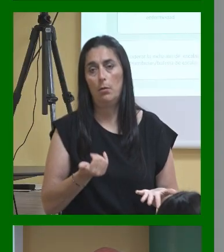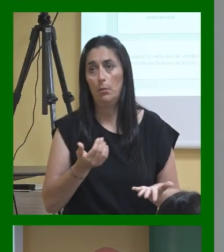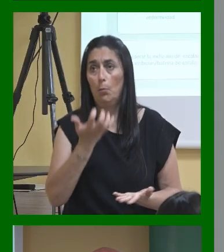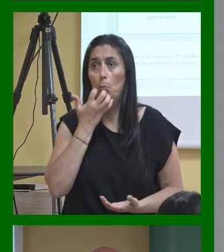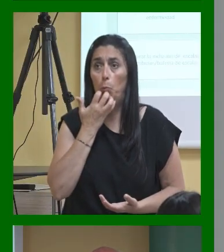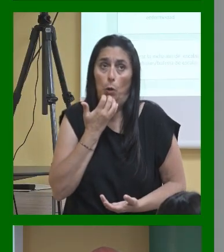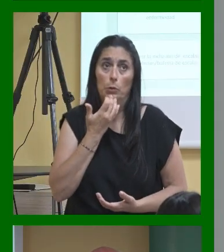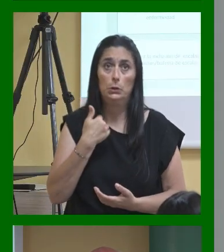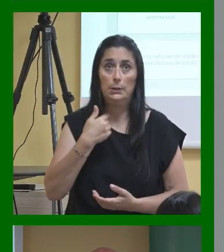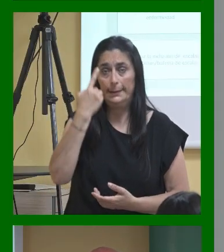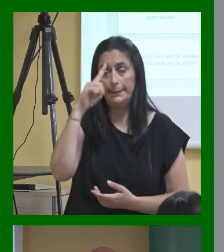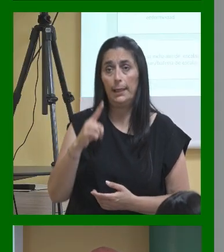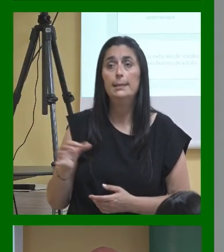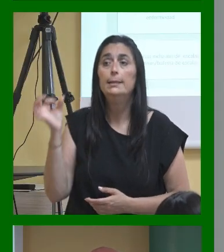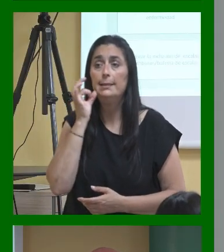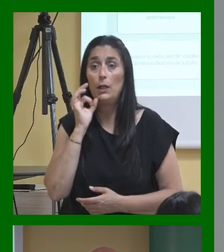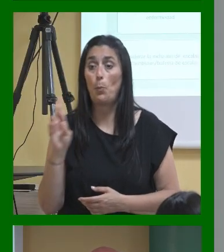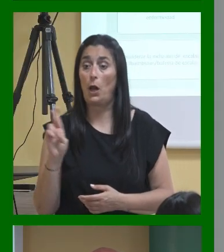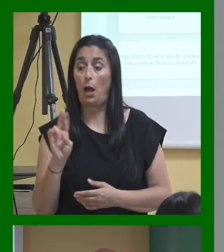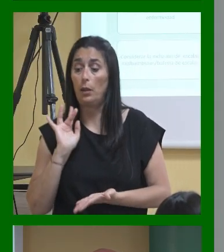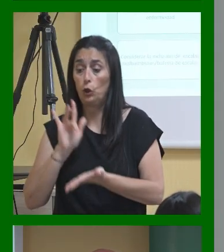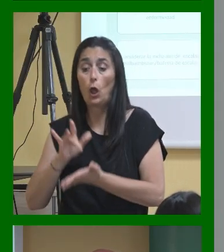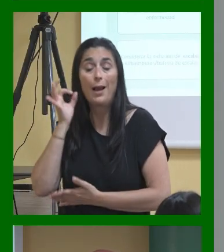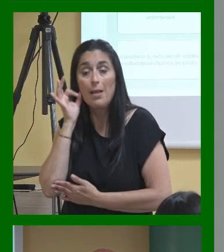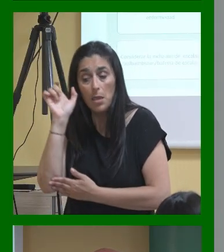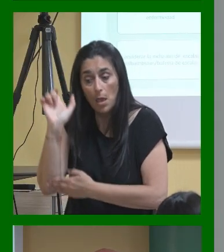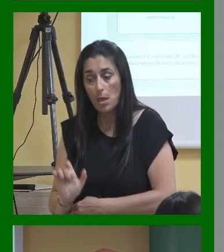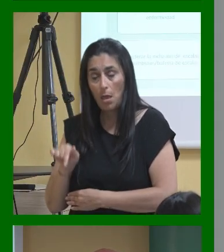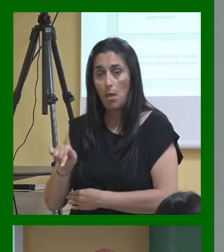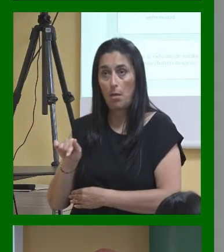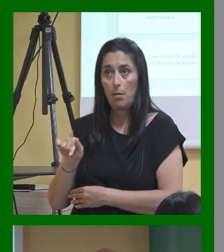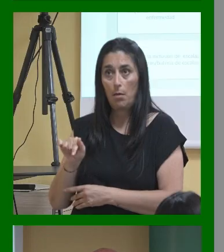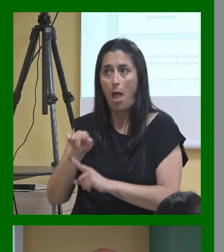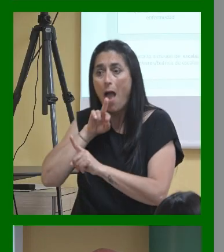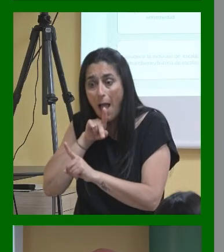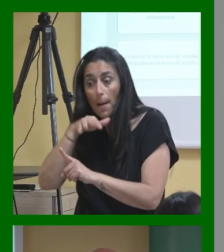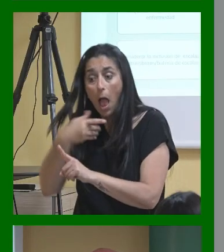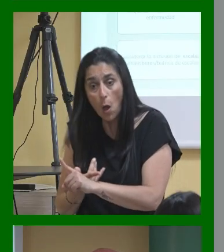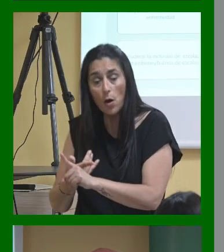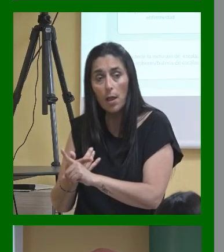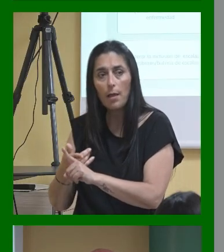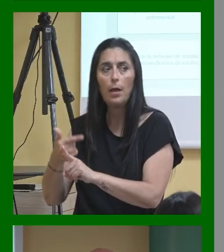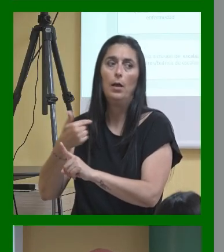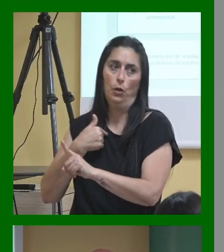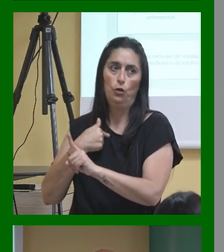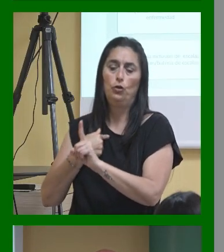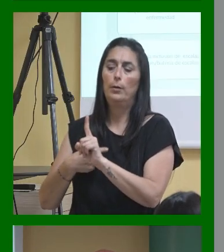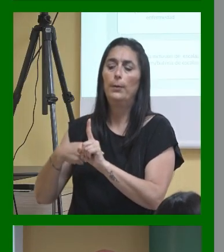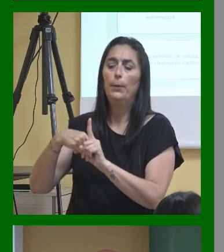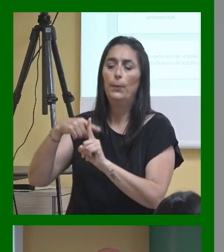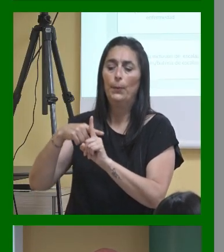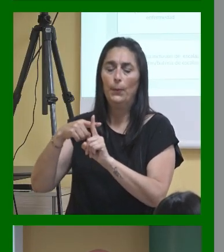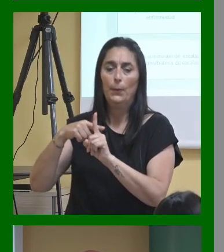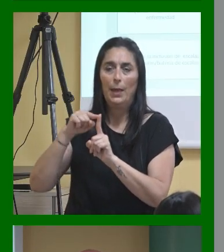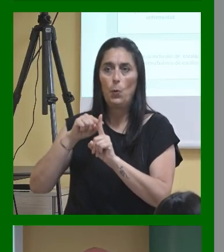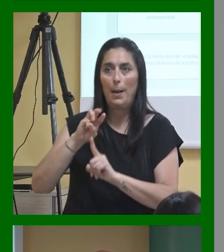una niña tiene un síndrome de Rett y esa niña ahora mismo habla, yo le voy a pasar una escala como el Peabody, que es una